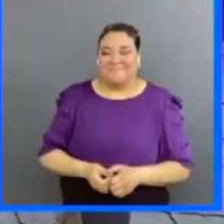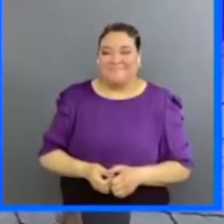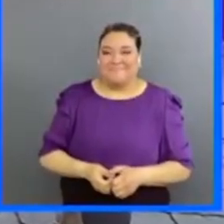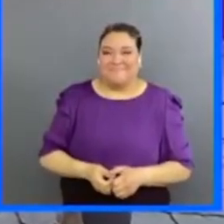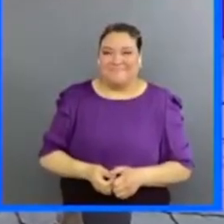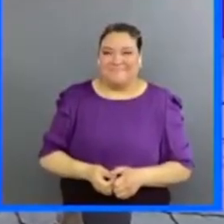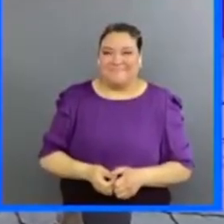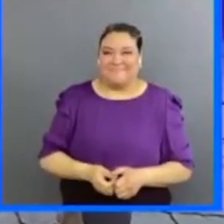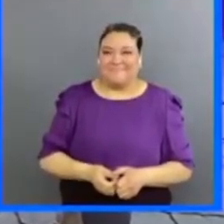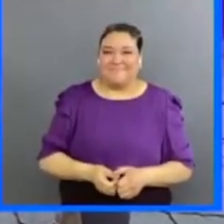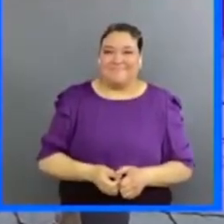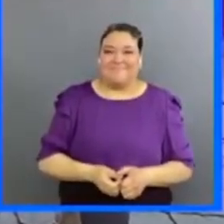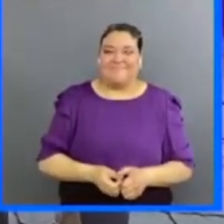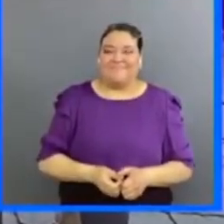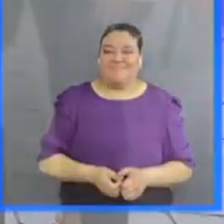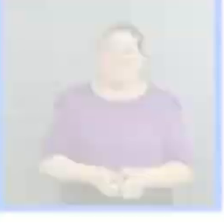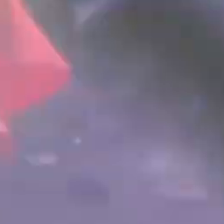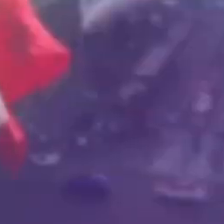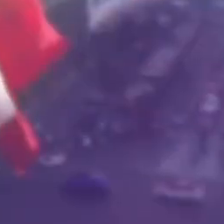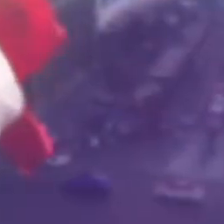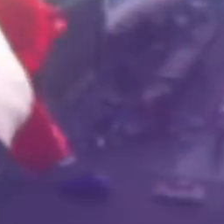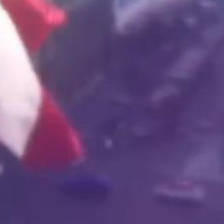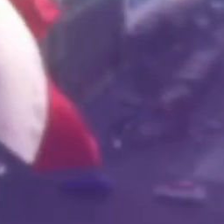TV, Laura Murillo.